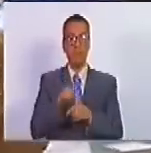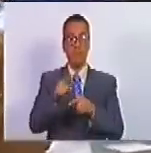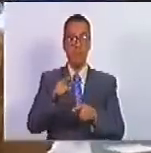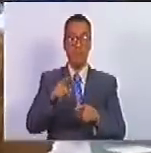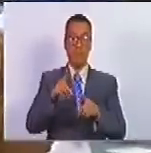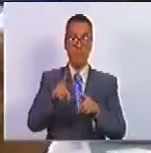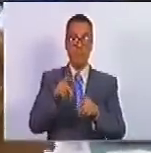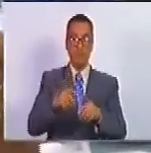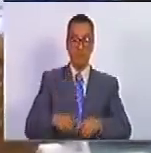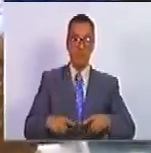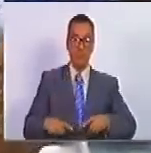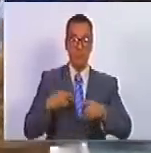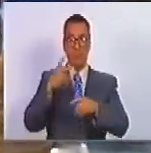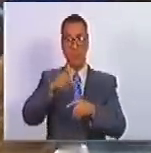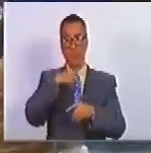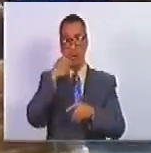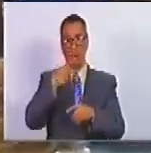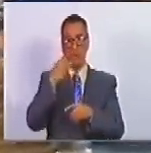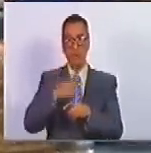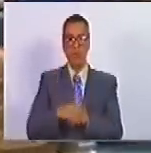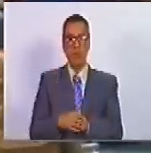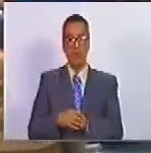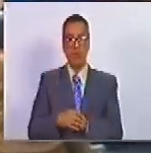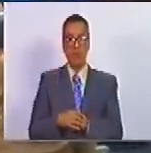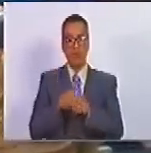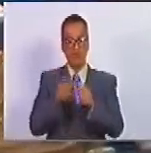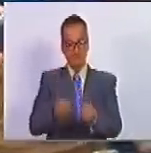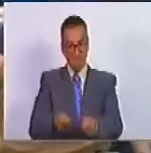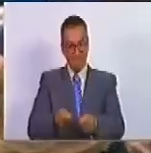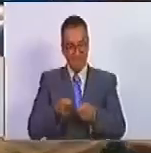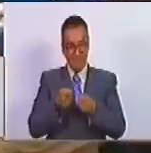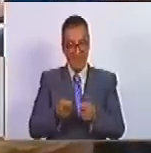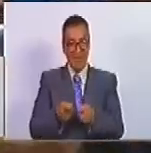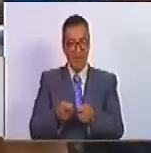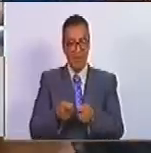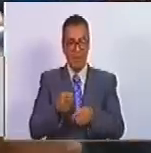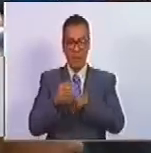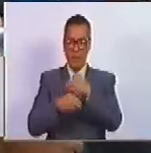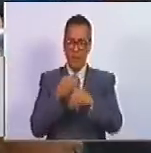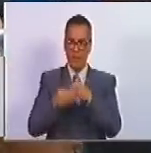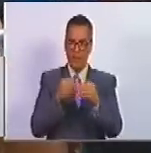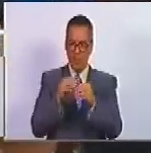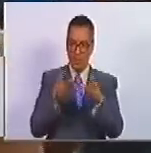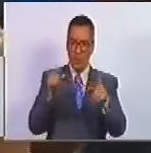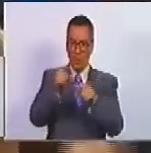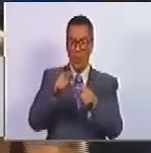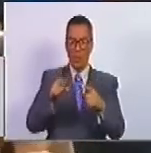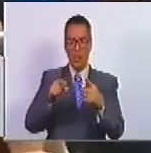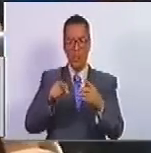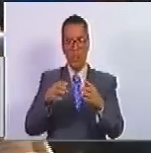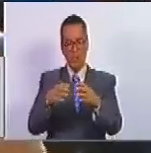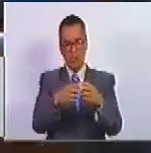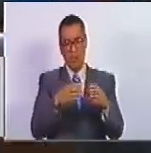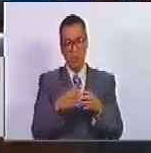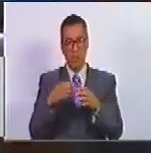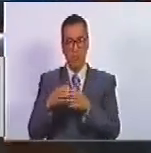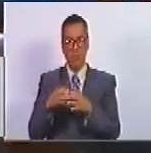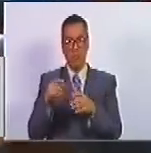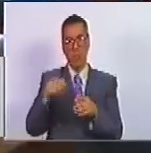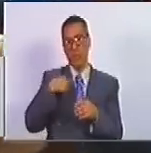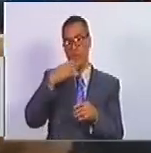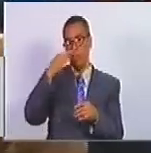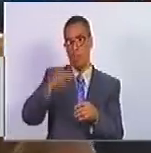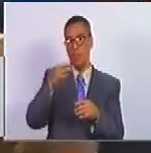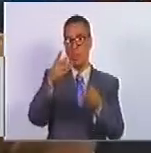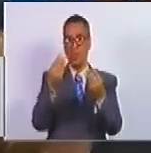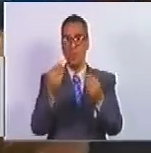intención desde el punto de vista político de tratar de implosionar esta cumbre, que por cierto